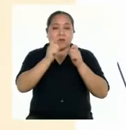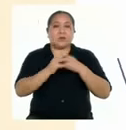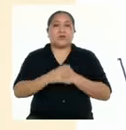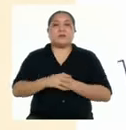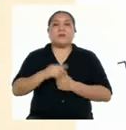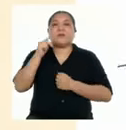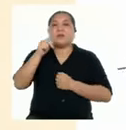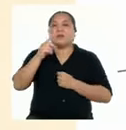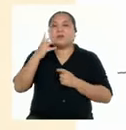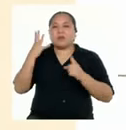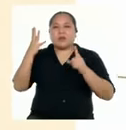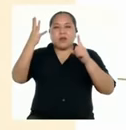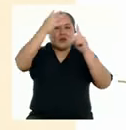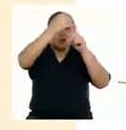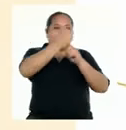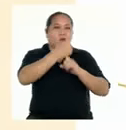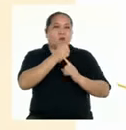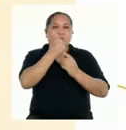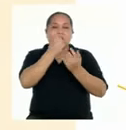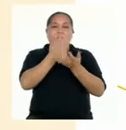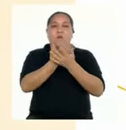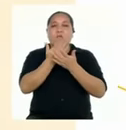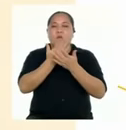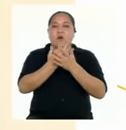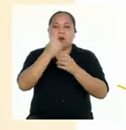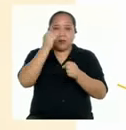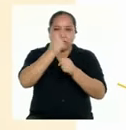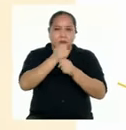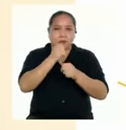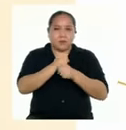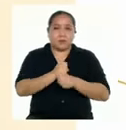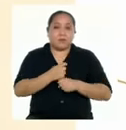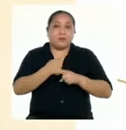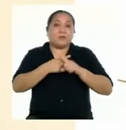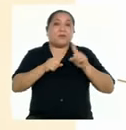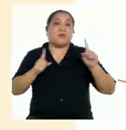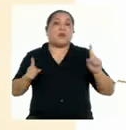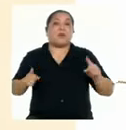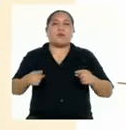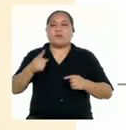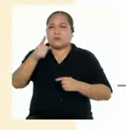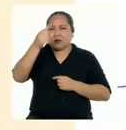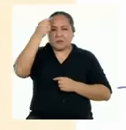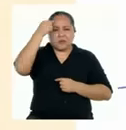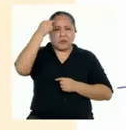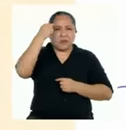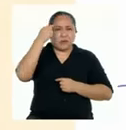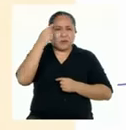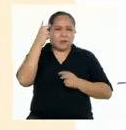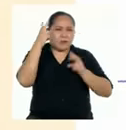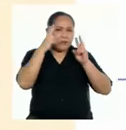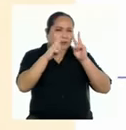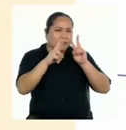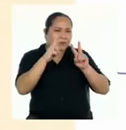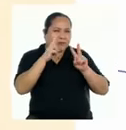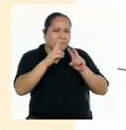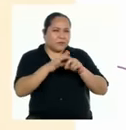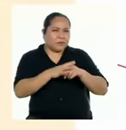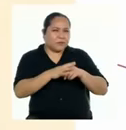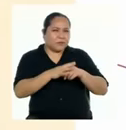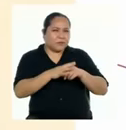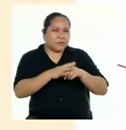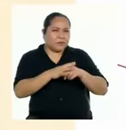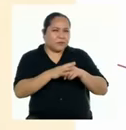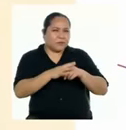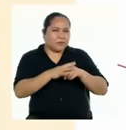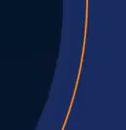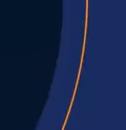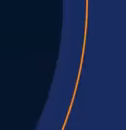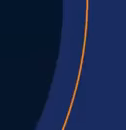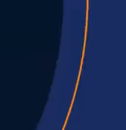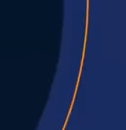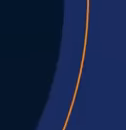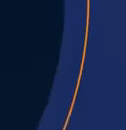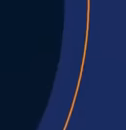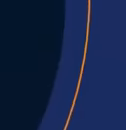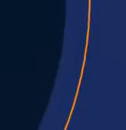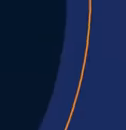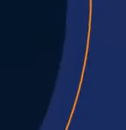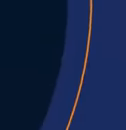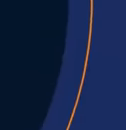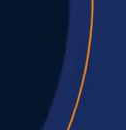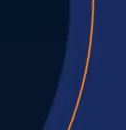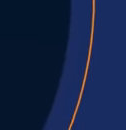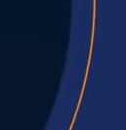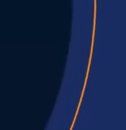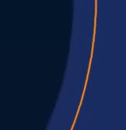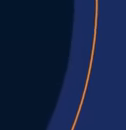Has hecho un muy buen trabajo, pero ¿qué te parece si damos un poco de formato?